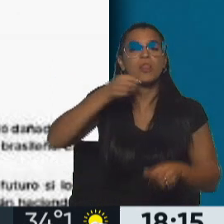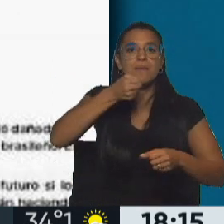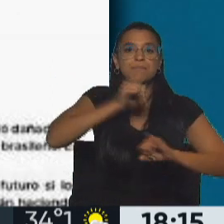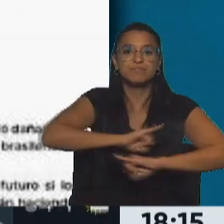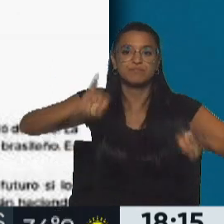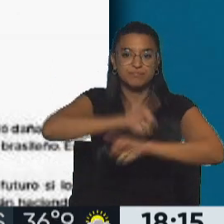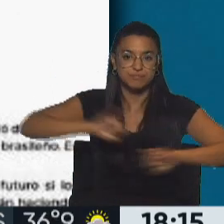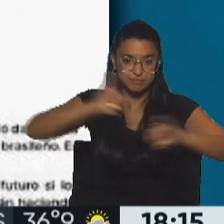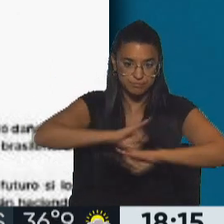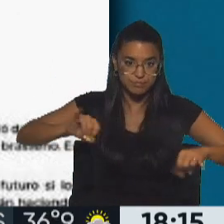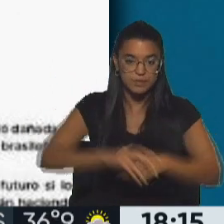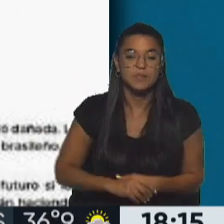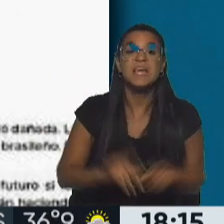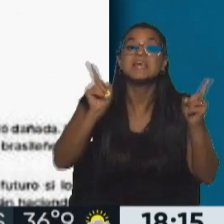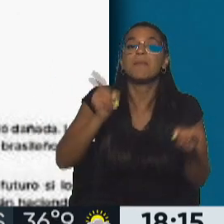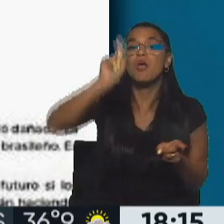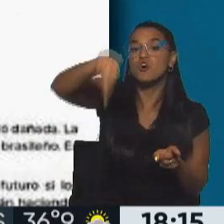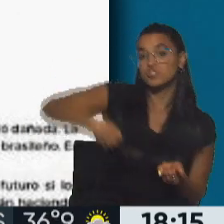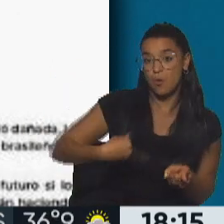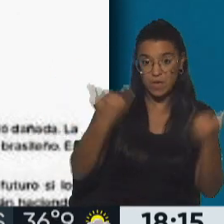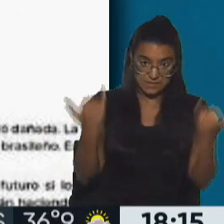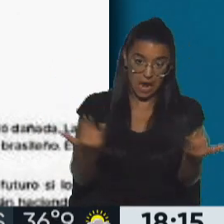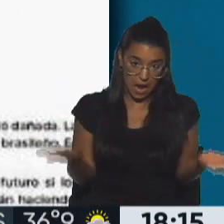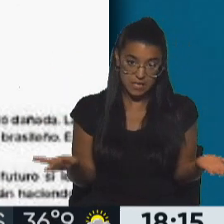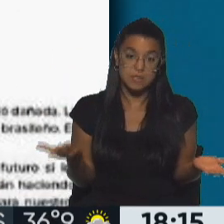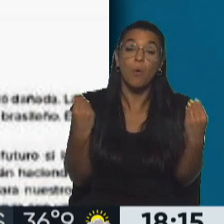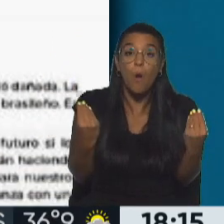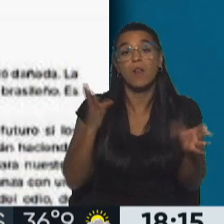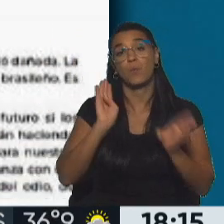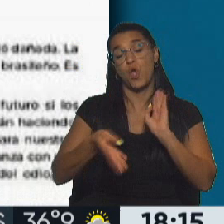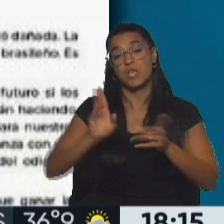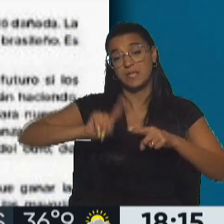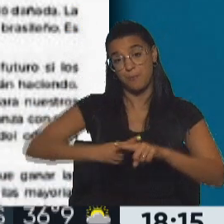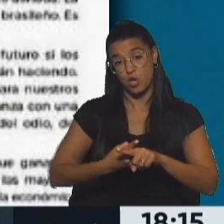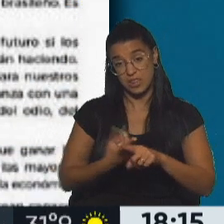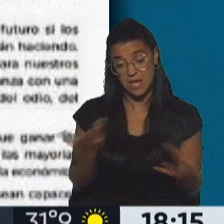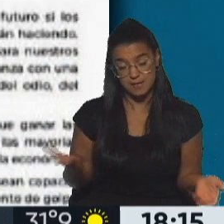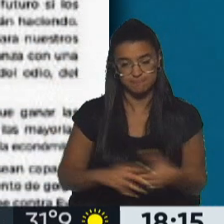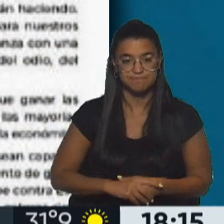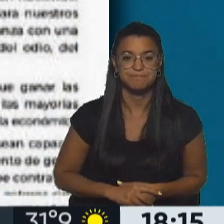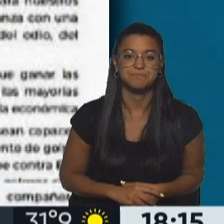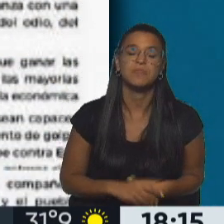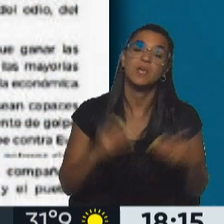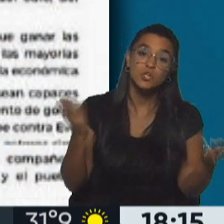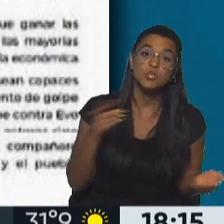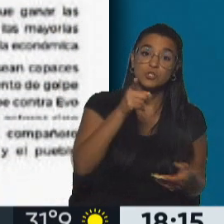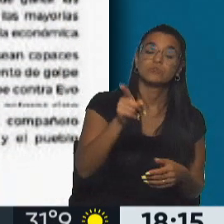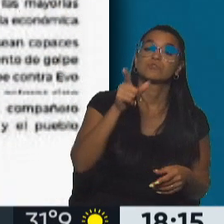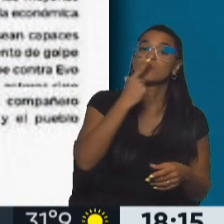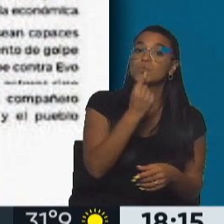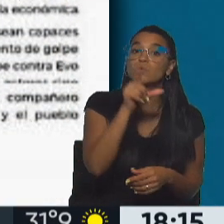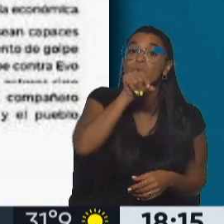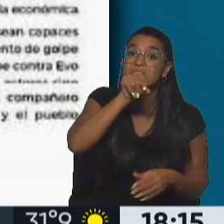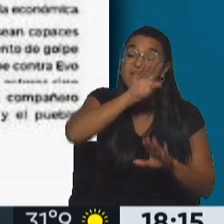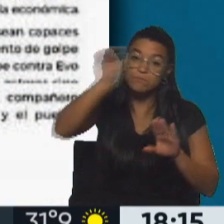el rol de los medios y su consecuencia Inevitable Qué es la violencia política Entonces está retuiteando